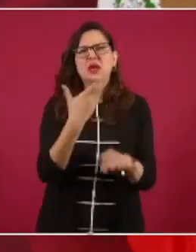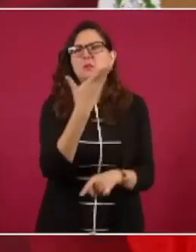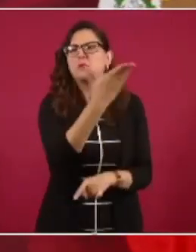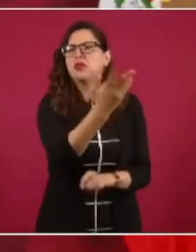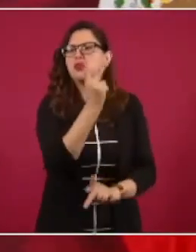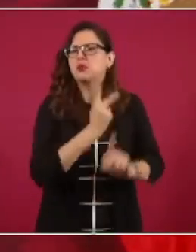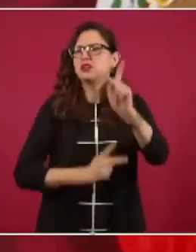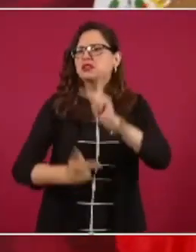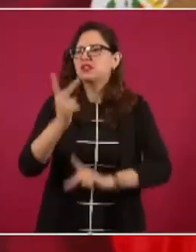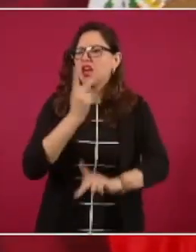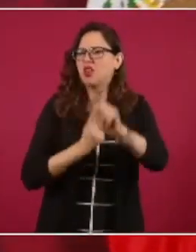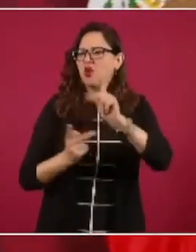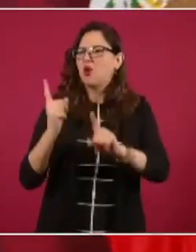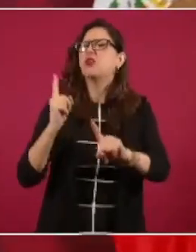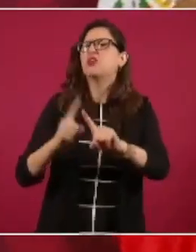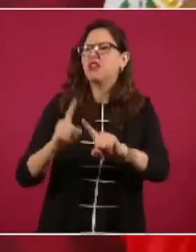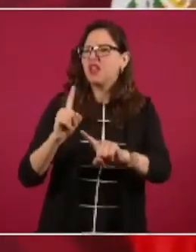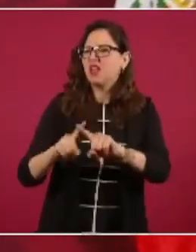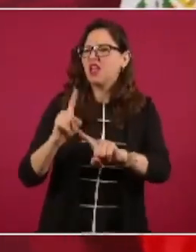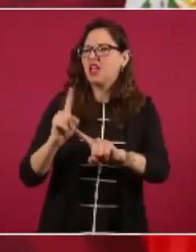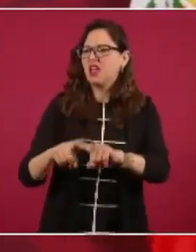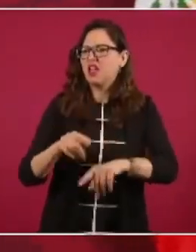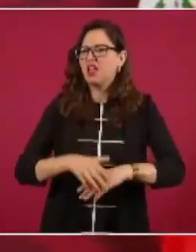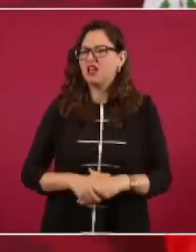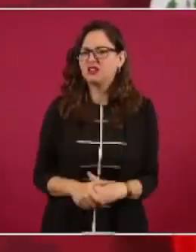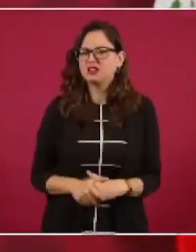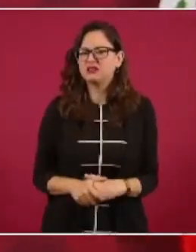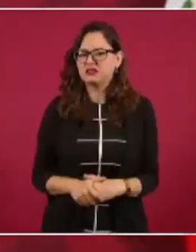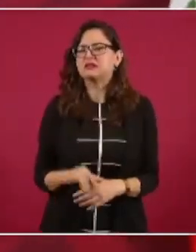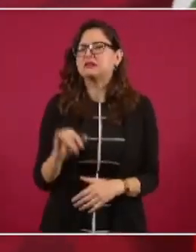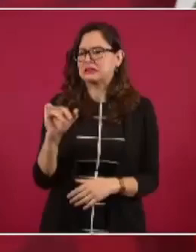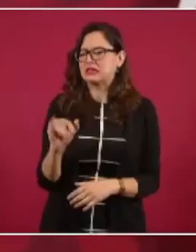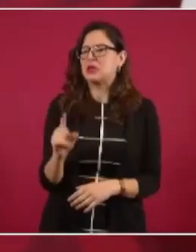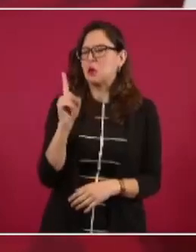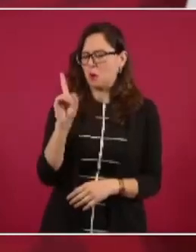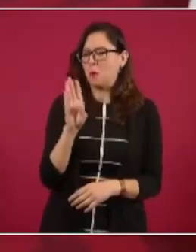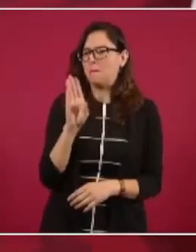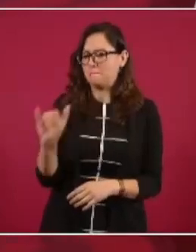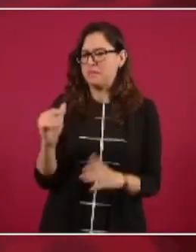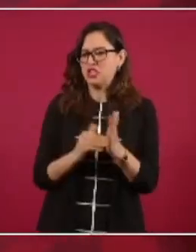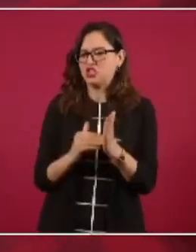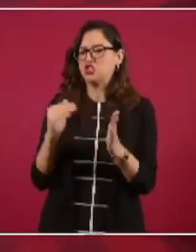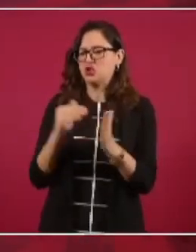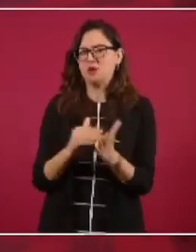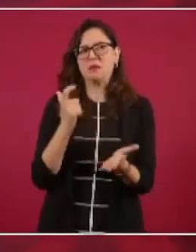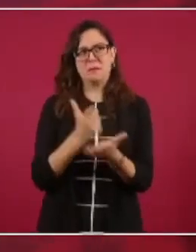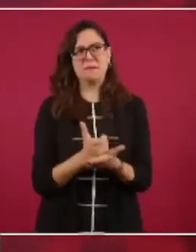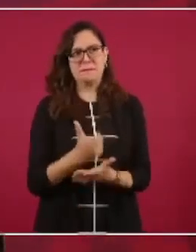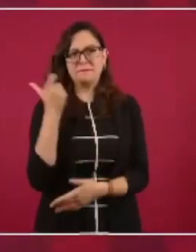Es como para decirle, sí, 1 billón para el pago de servicios de la deuda. Sí, pero es 1 billón